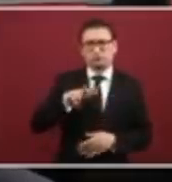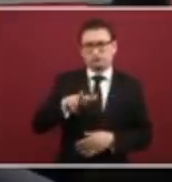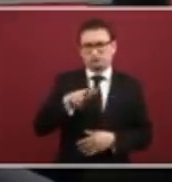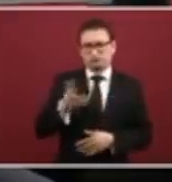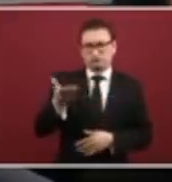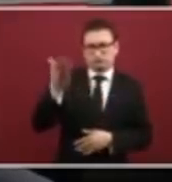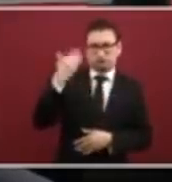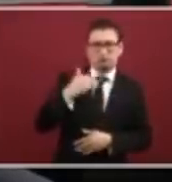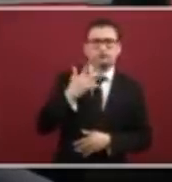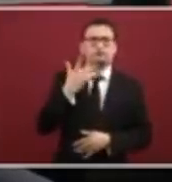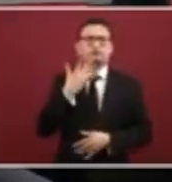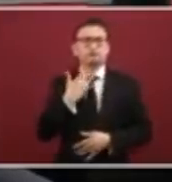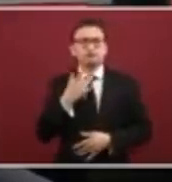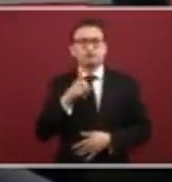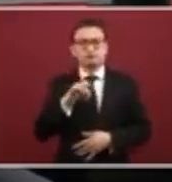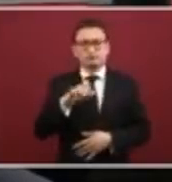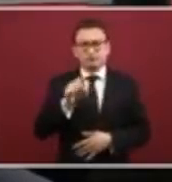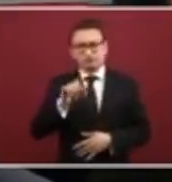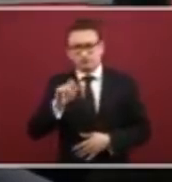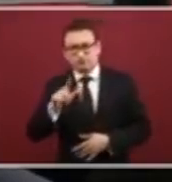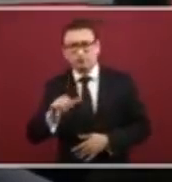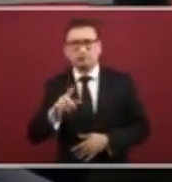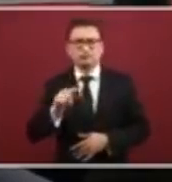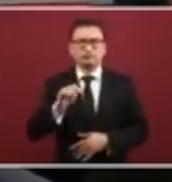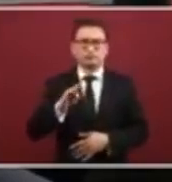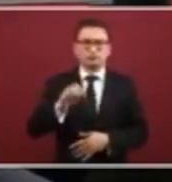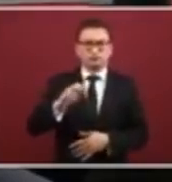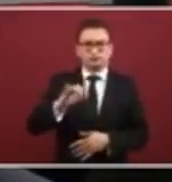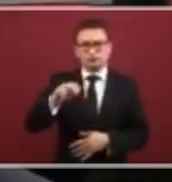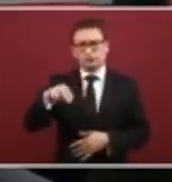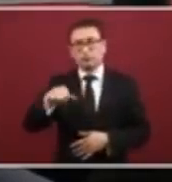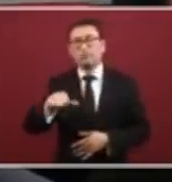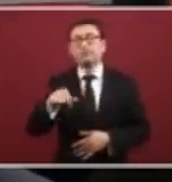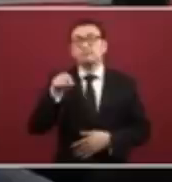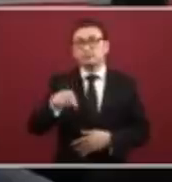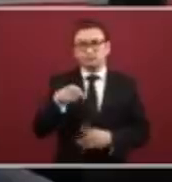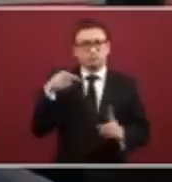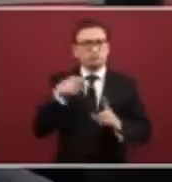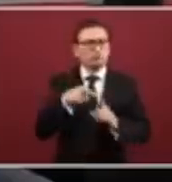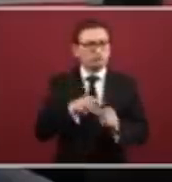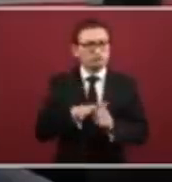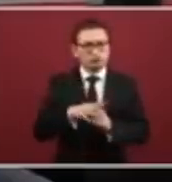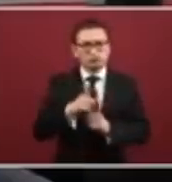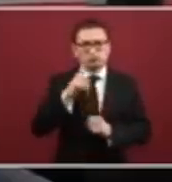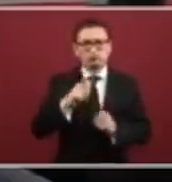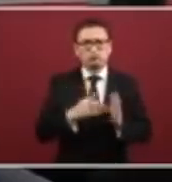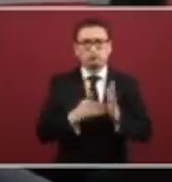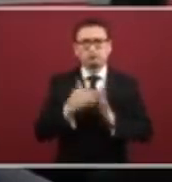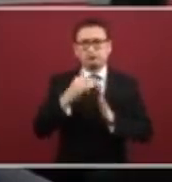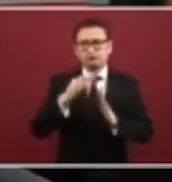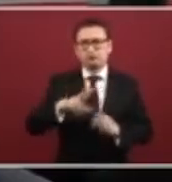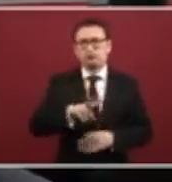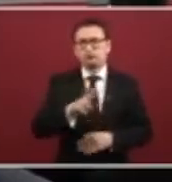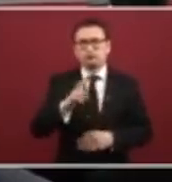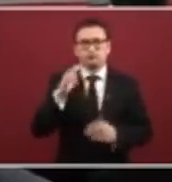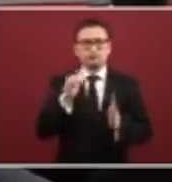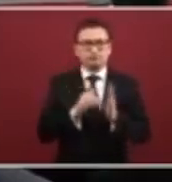de gasolina, diésel y turbocina, alcanzó 1.200.000 barriles